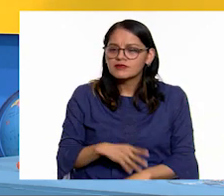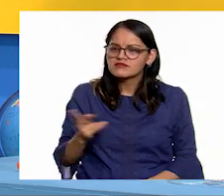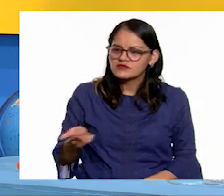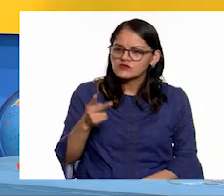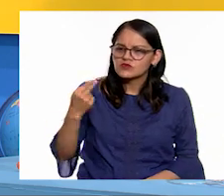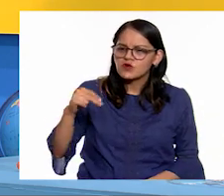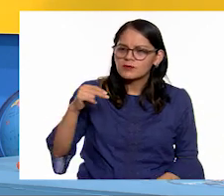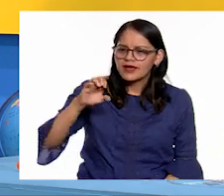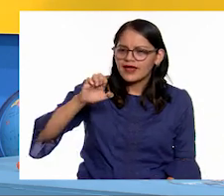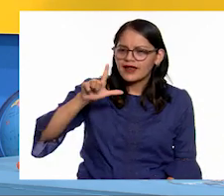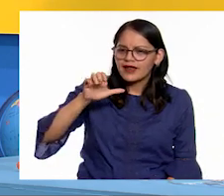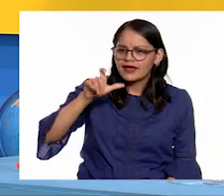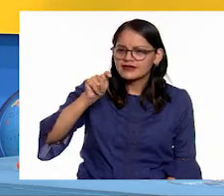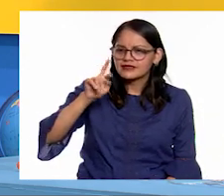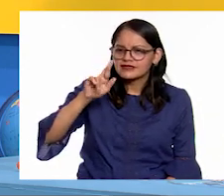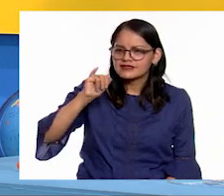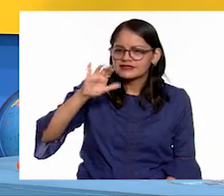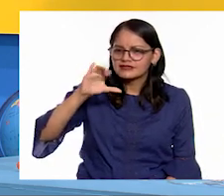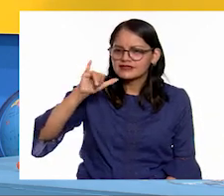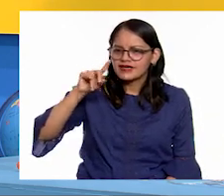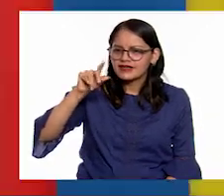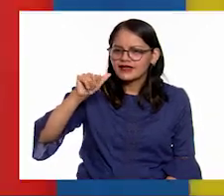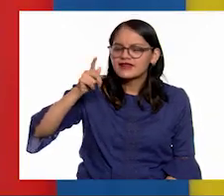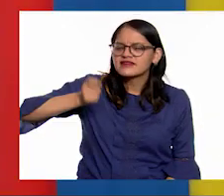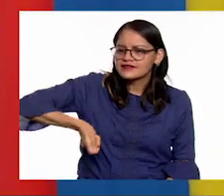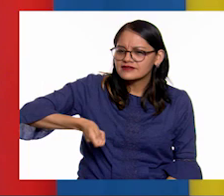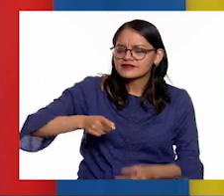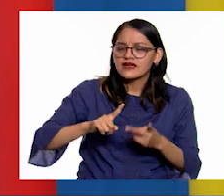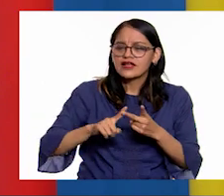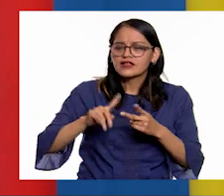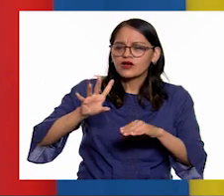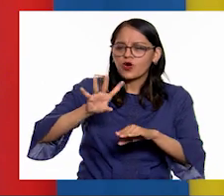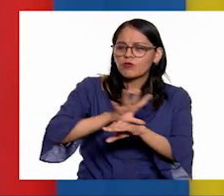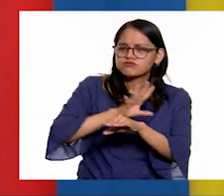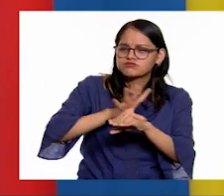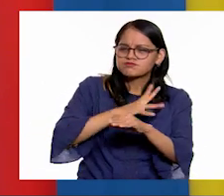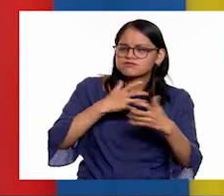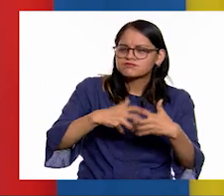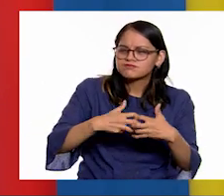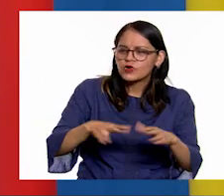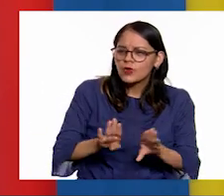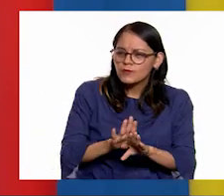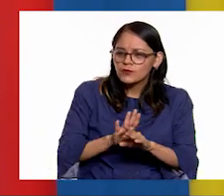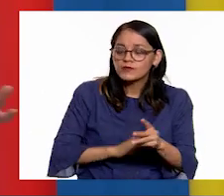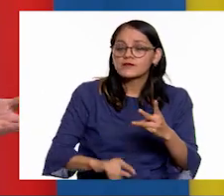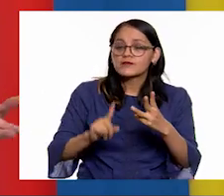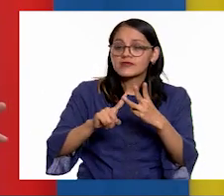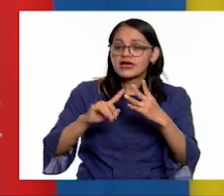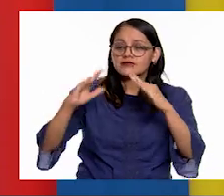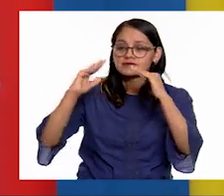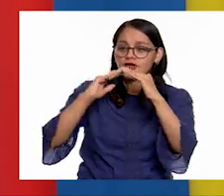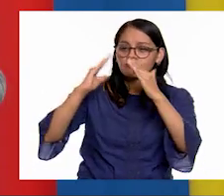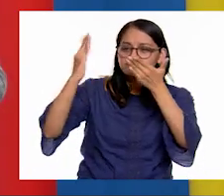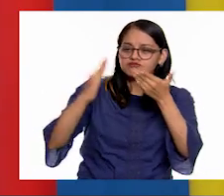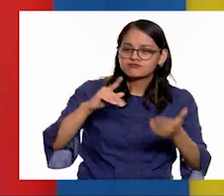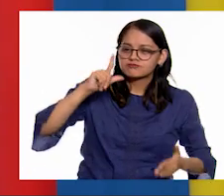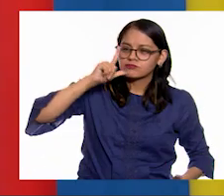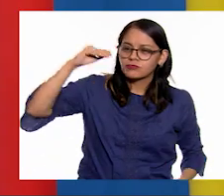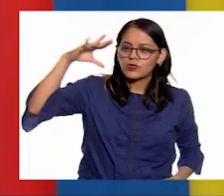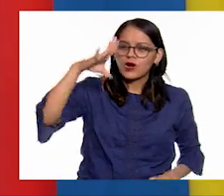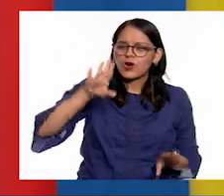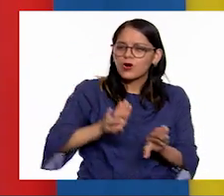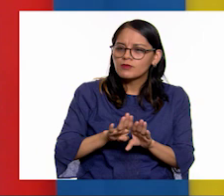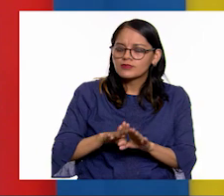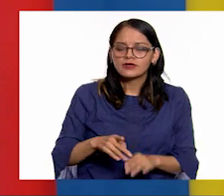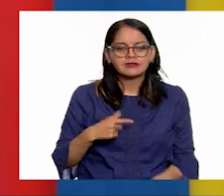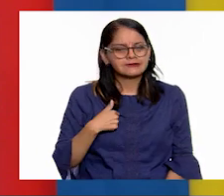electricidad? ¿Cómo se produce y cómo llega a nuestras casas? La verdad, no, maestra. No es algo que me pregunte